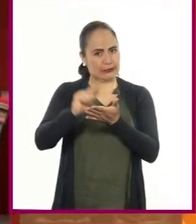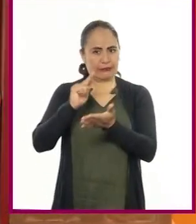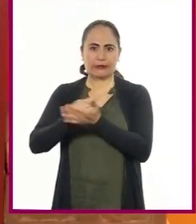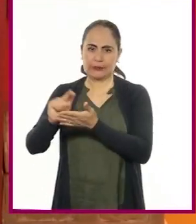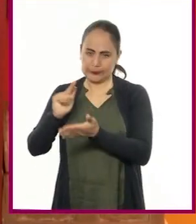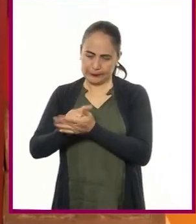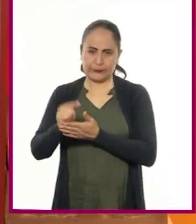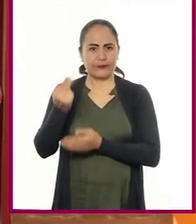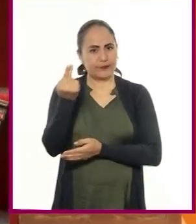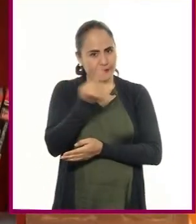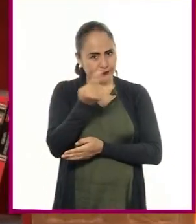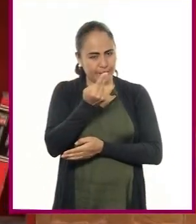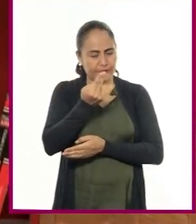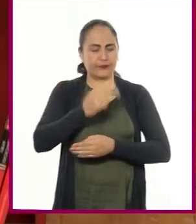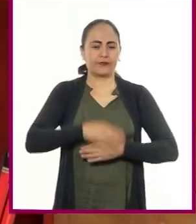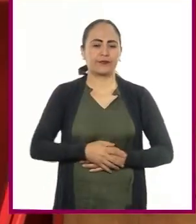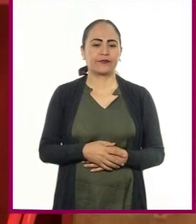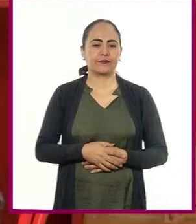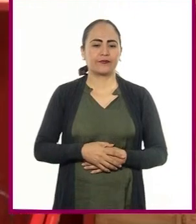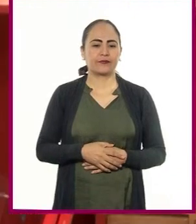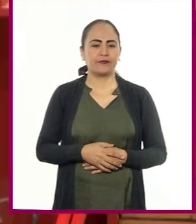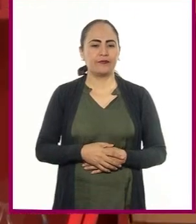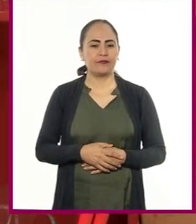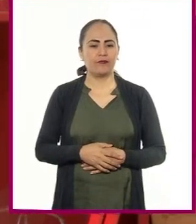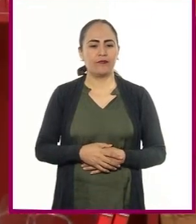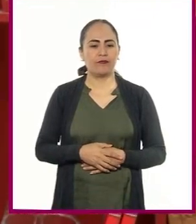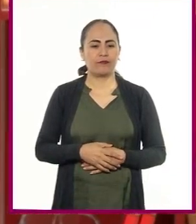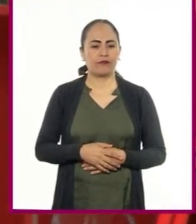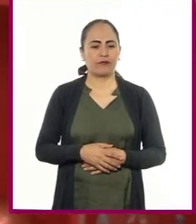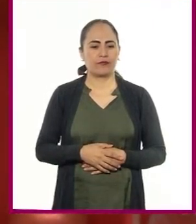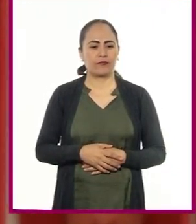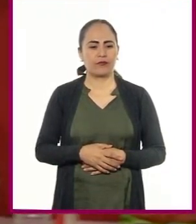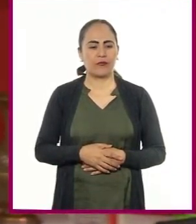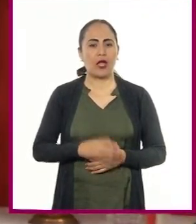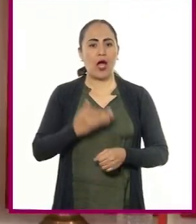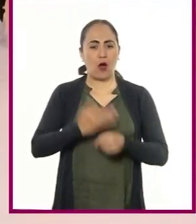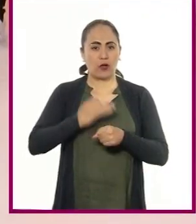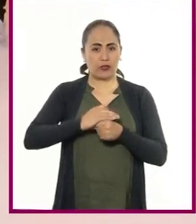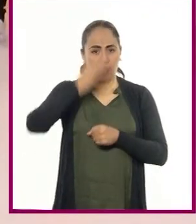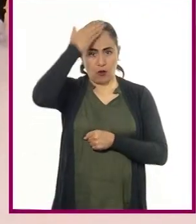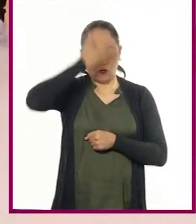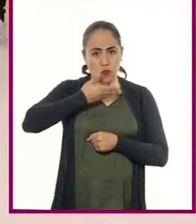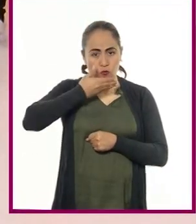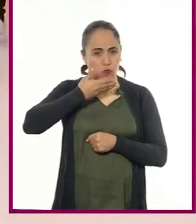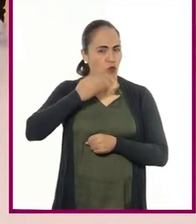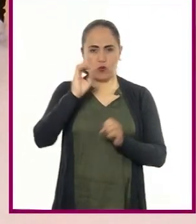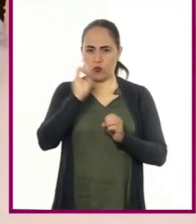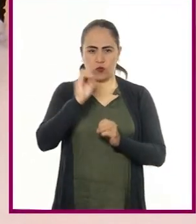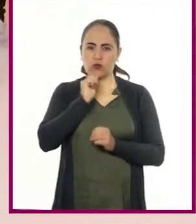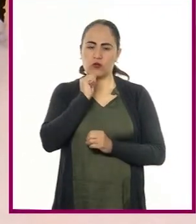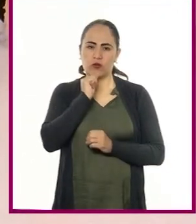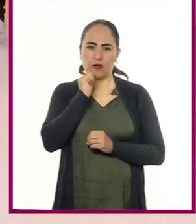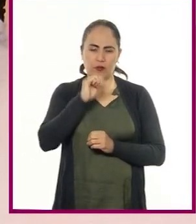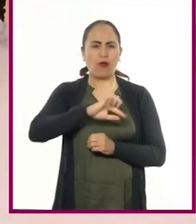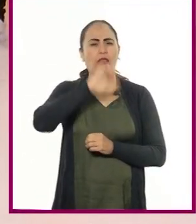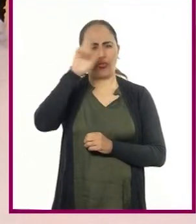Antes, déjenme desinfectarlos. Claro que sí. Ahorita todavía no nos vamos a poner nuestras caretas porque no nos vamos a cruzar. Pero después